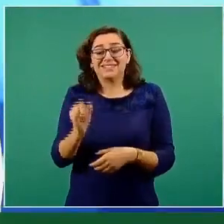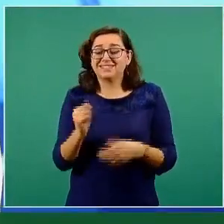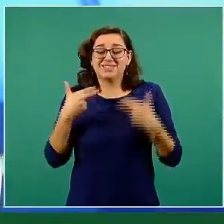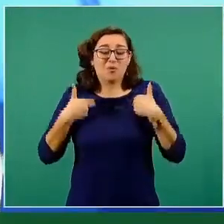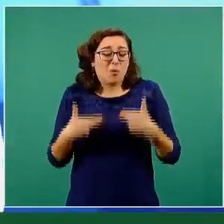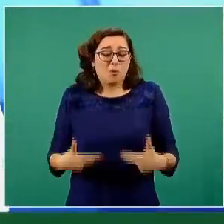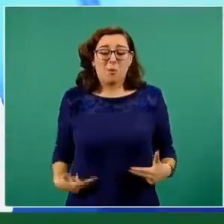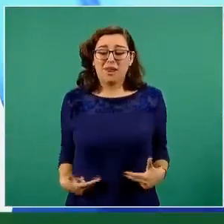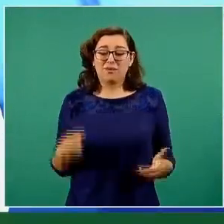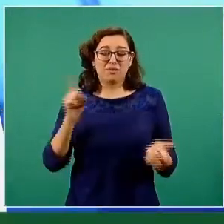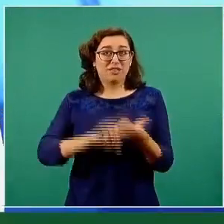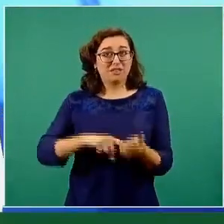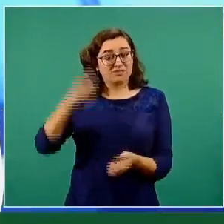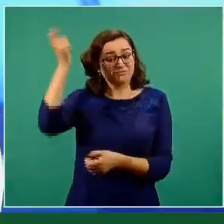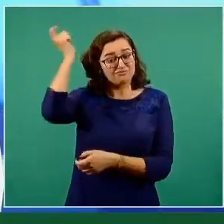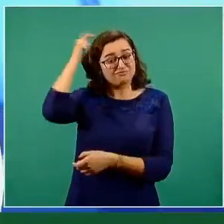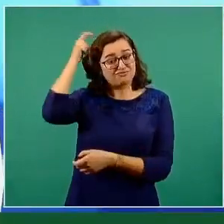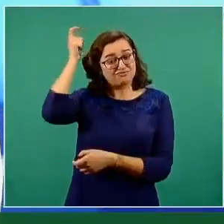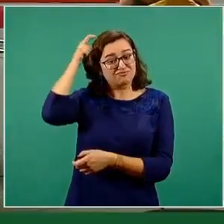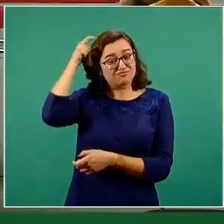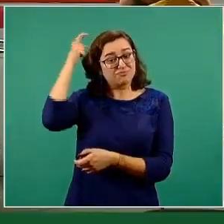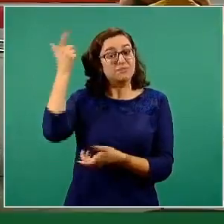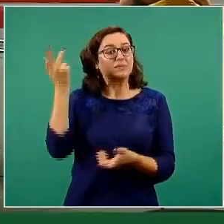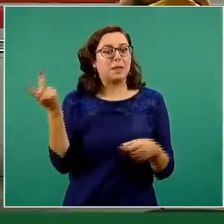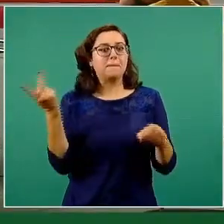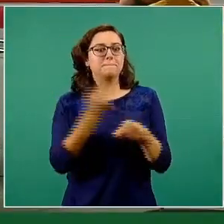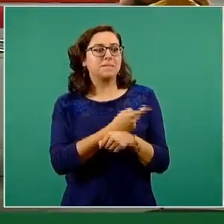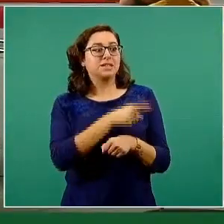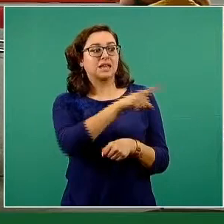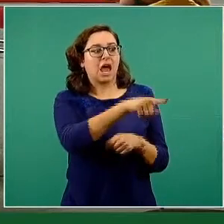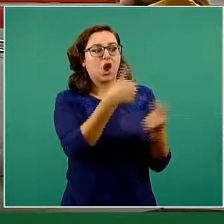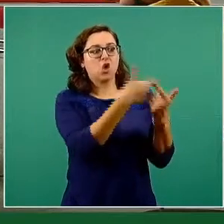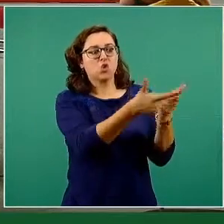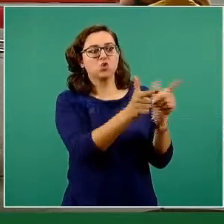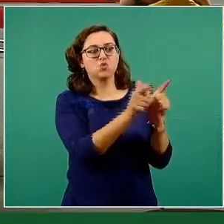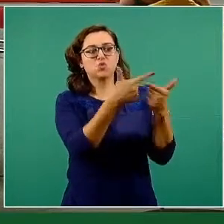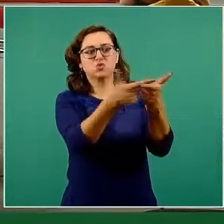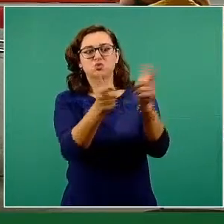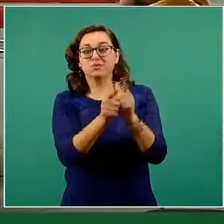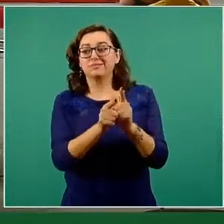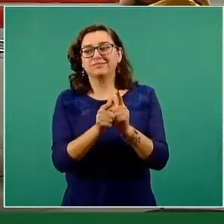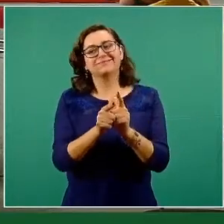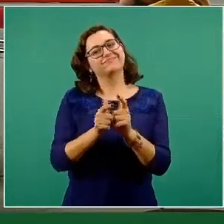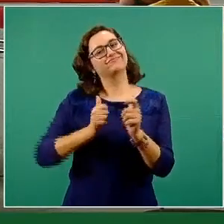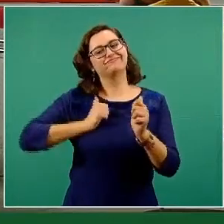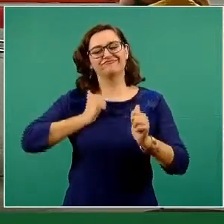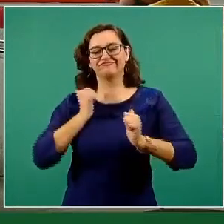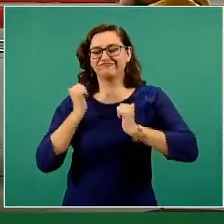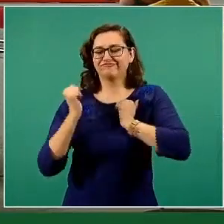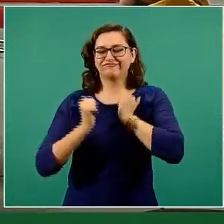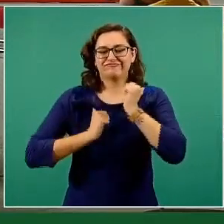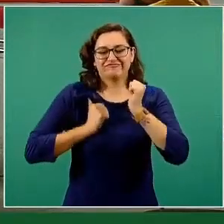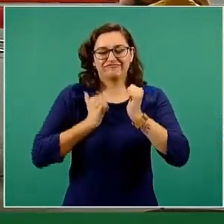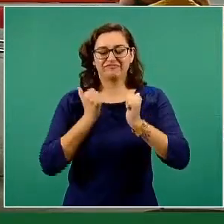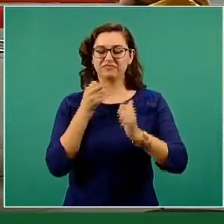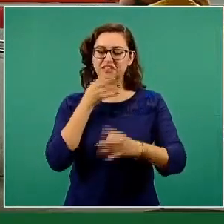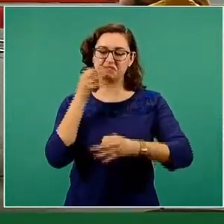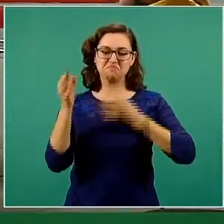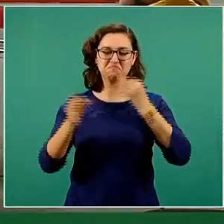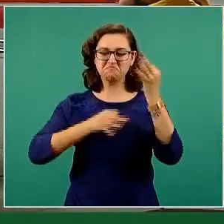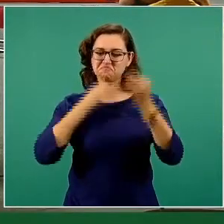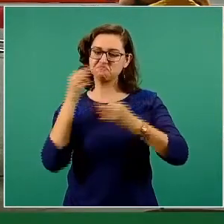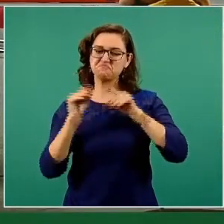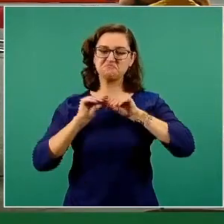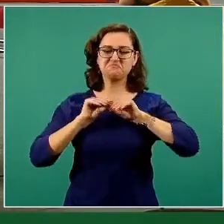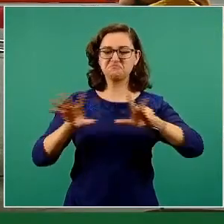oportunista, para personas que quieren impulsar agendas contrarias al interés común y se montan sobre estas